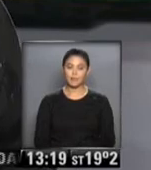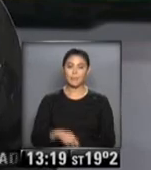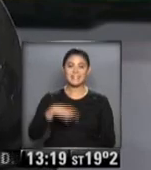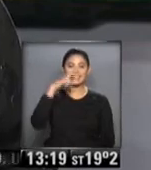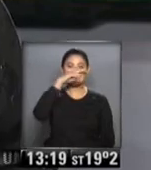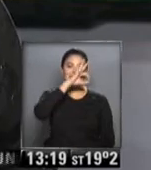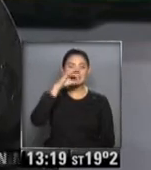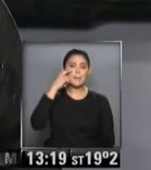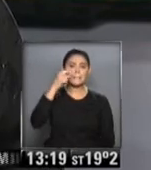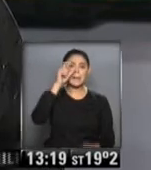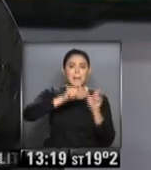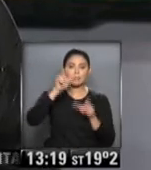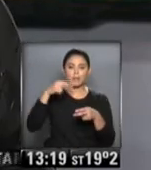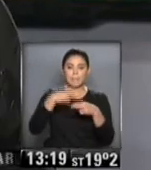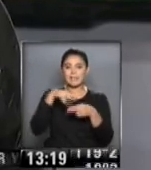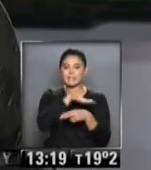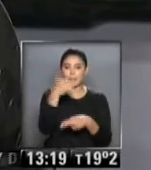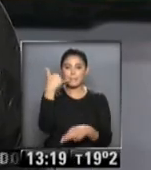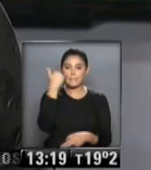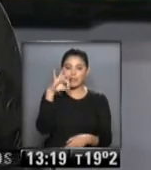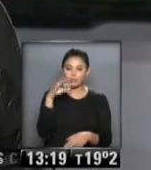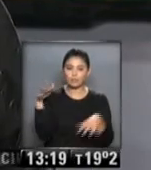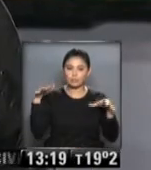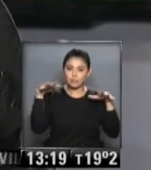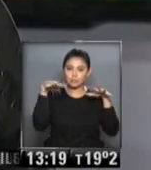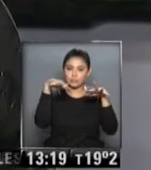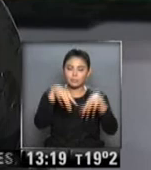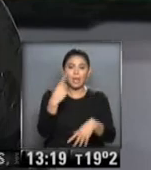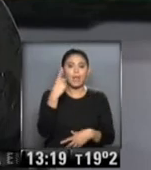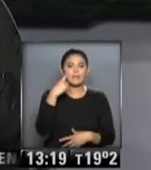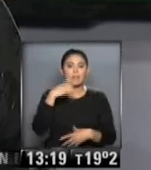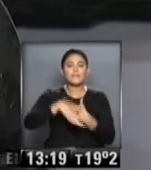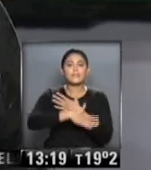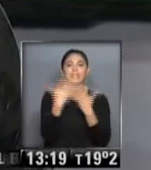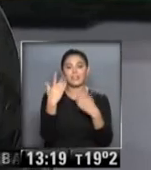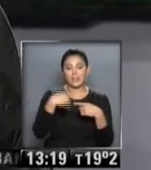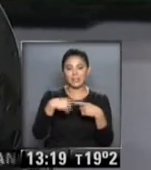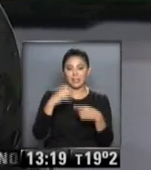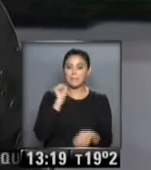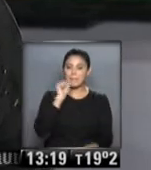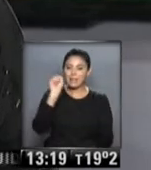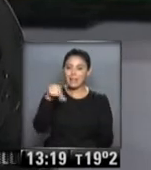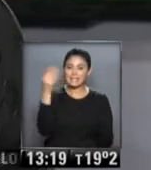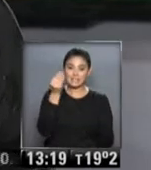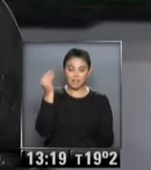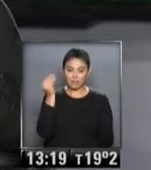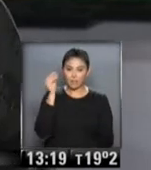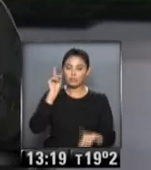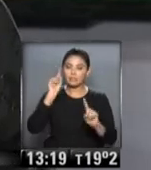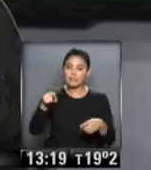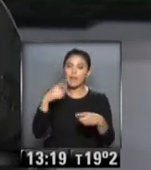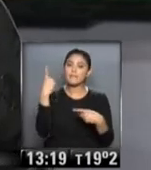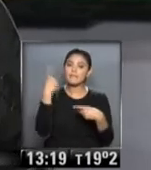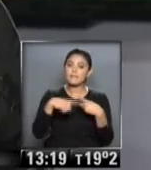Más de 700.000 personas en la Plaza de Mayo vivieron el festejo del Día de la Patria, el sábado, y también el festejo de una